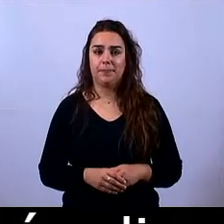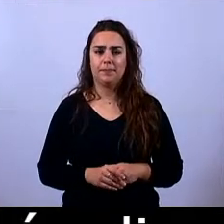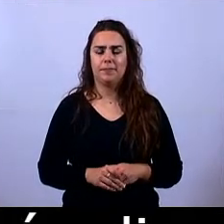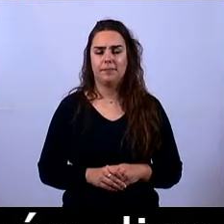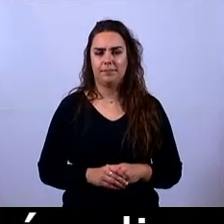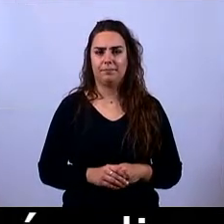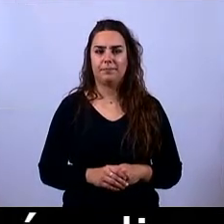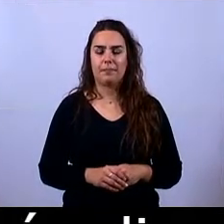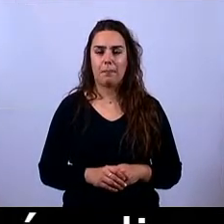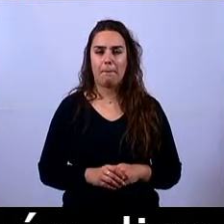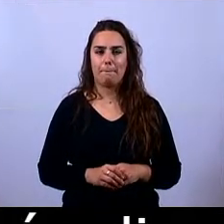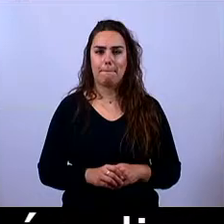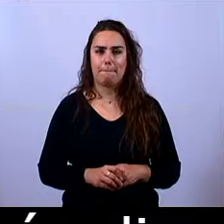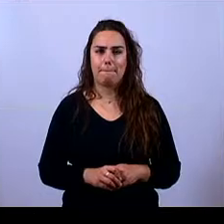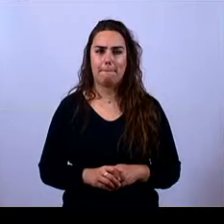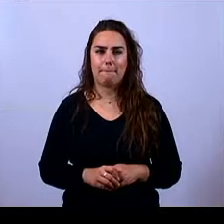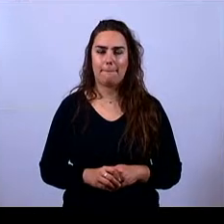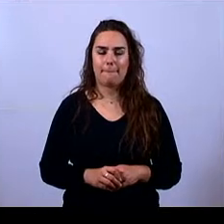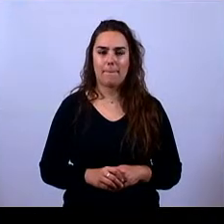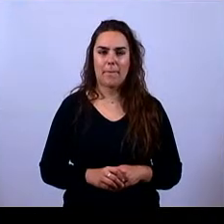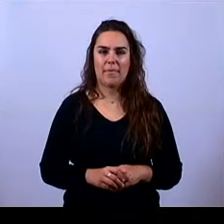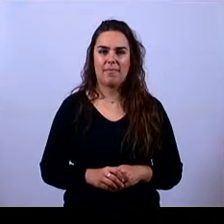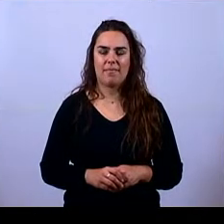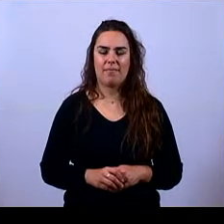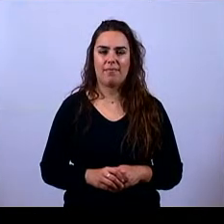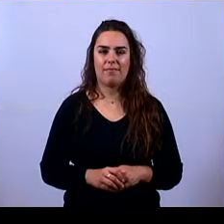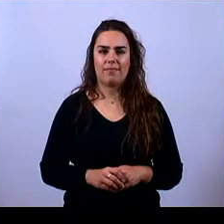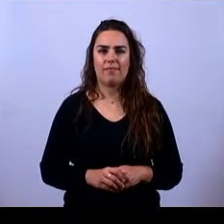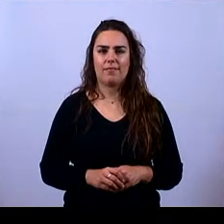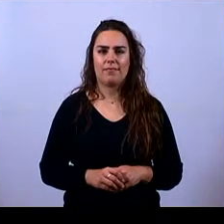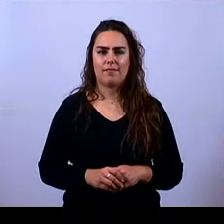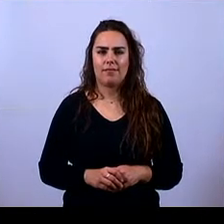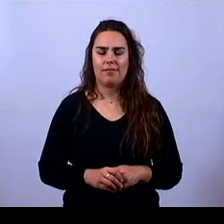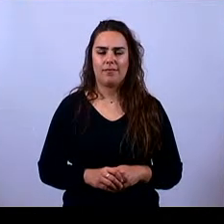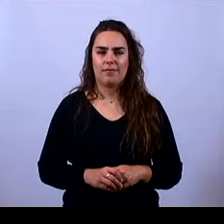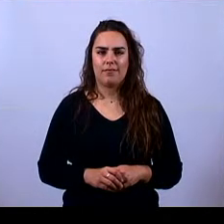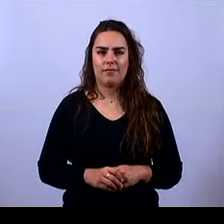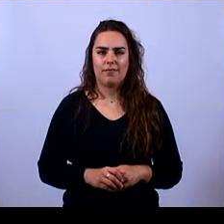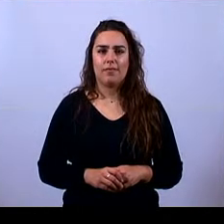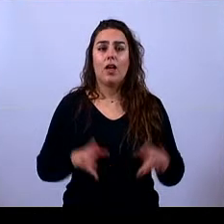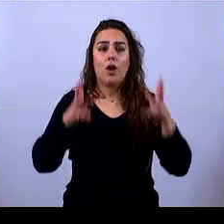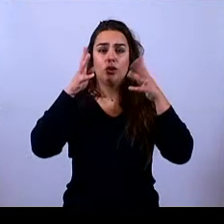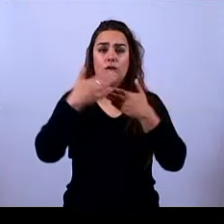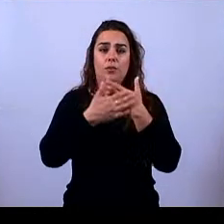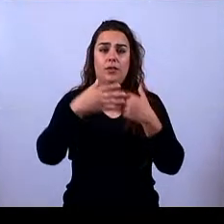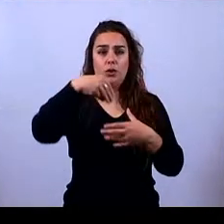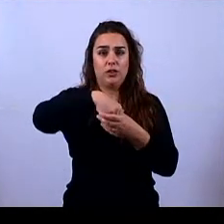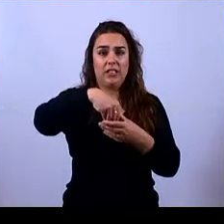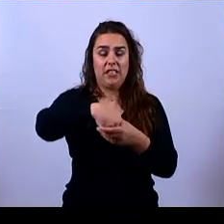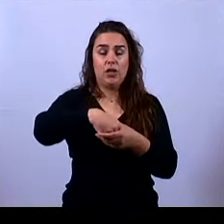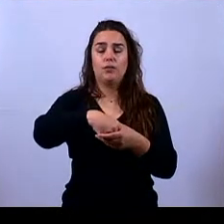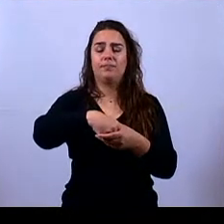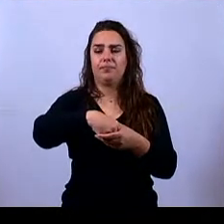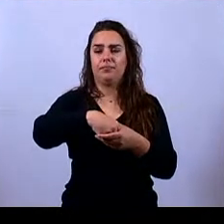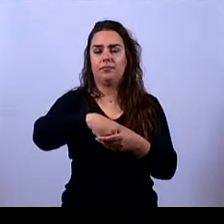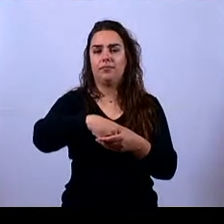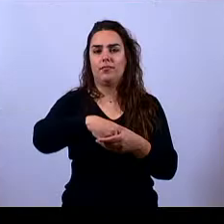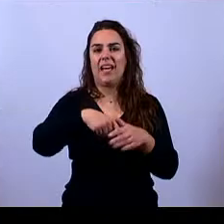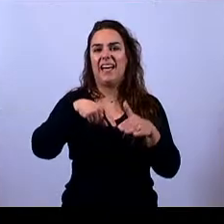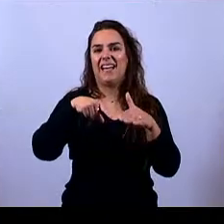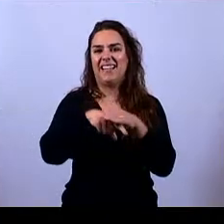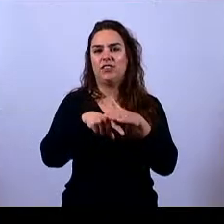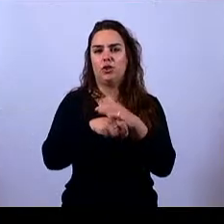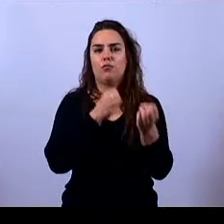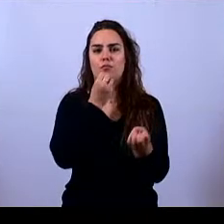Muchas gracias. Uno de los contenidos del Consejo de Gobierno hoy ha sido esa tramitación de